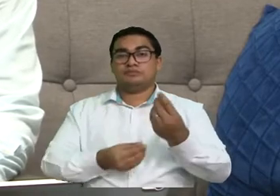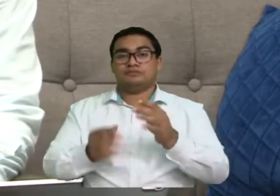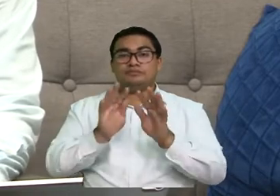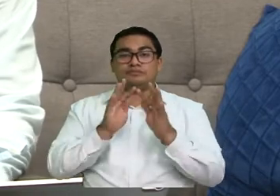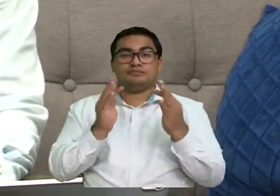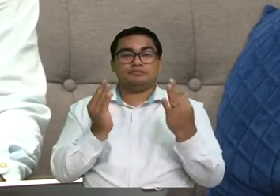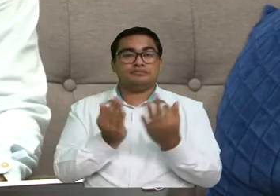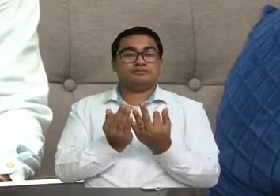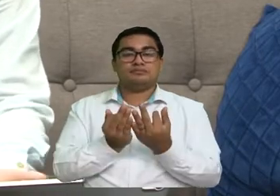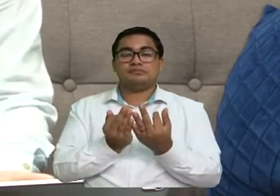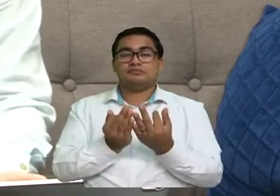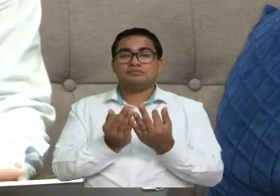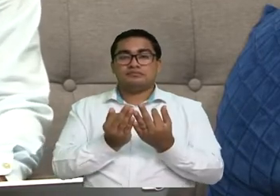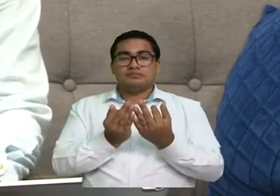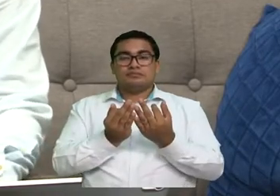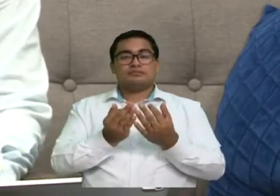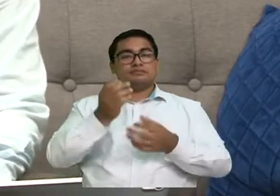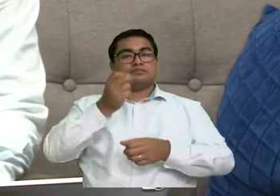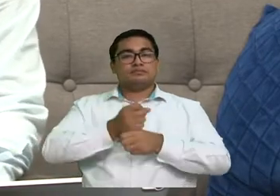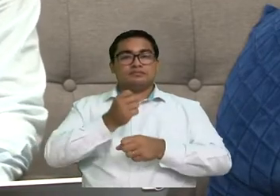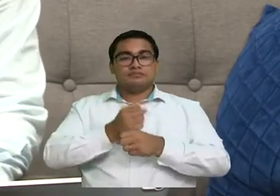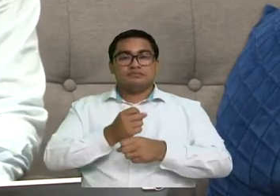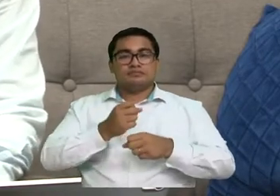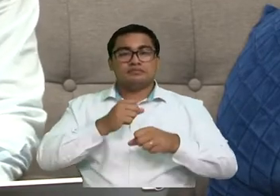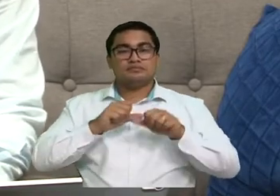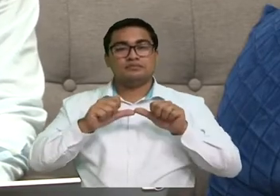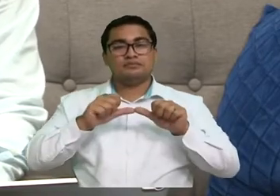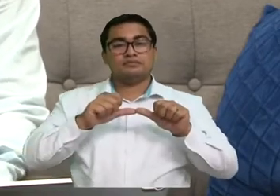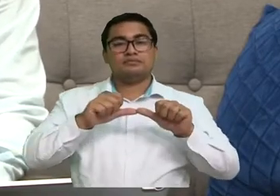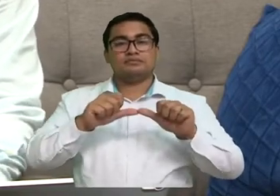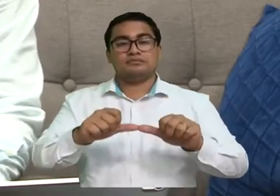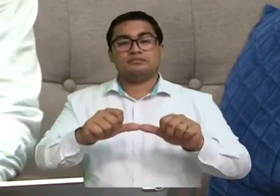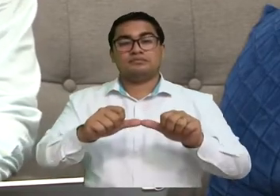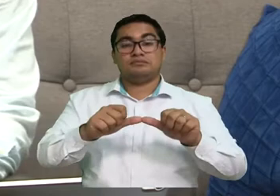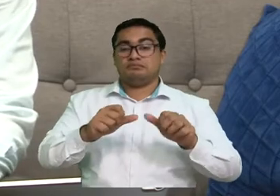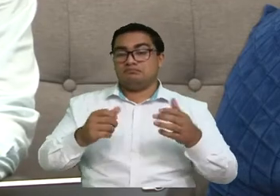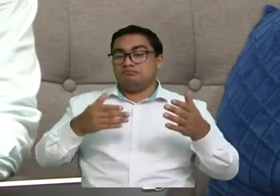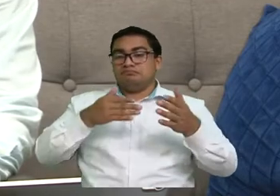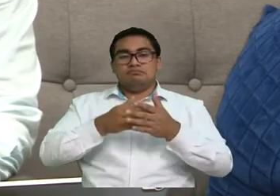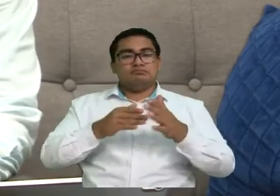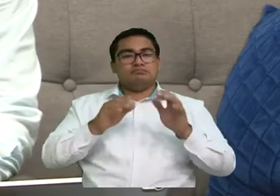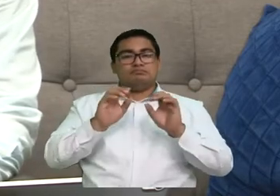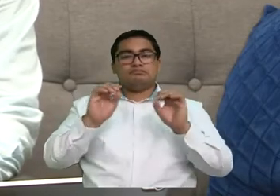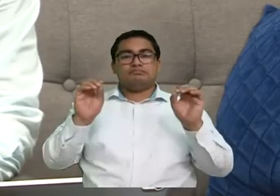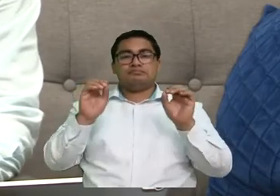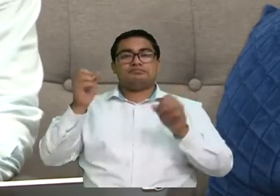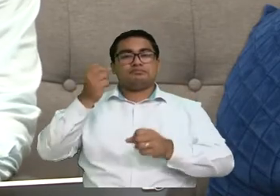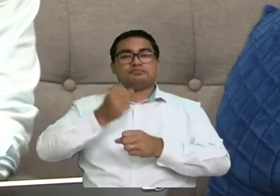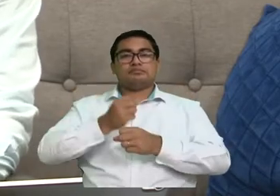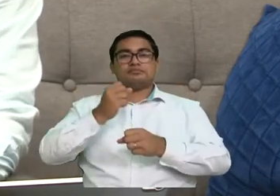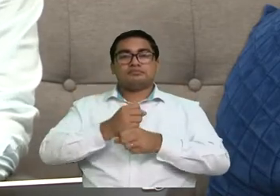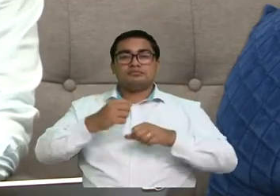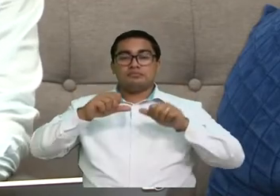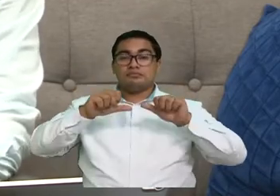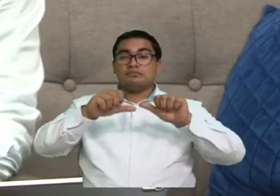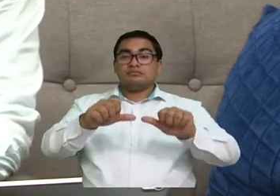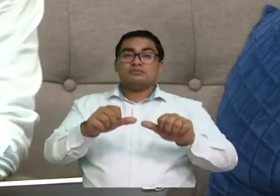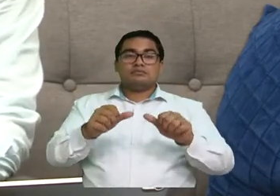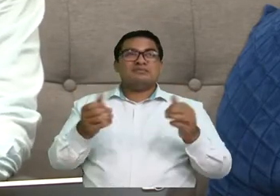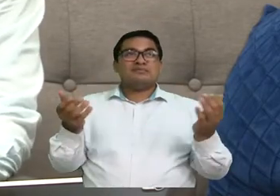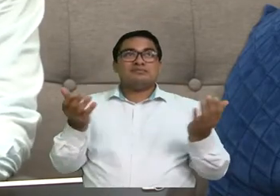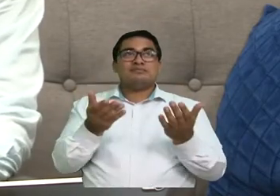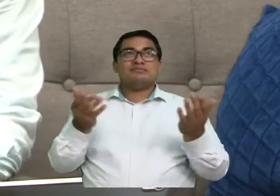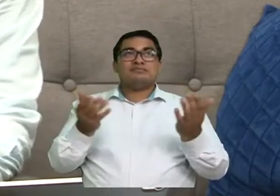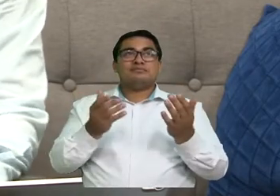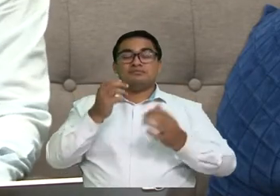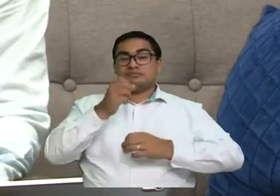familiar seguimos trabajando. Entonces, aquí no se ha parado de producir, a pesar de ser un